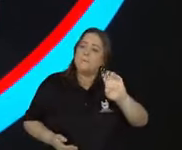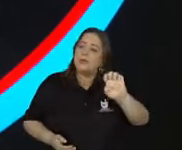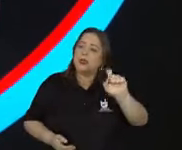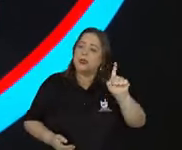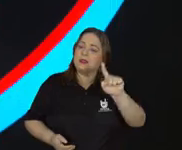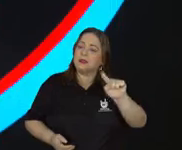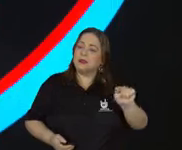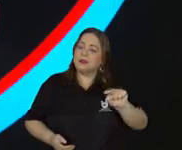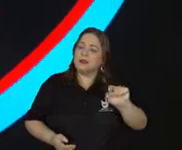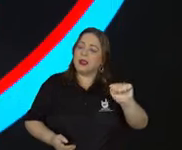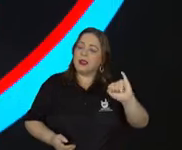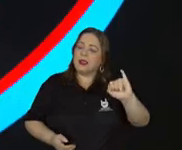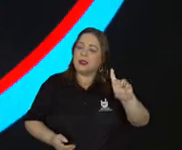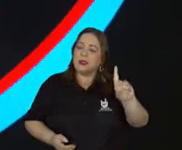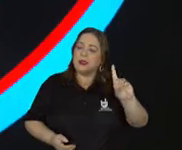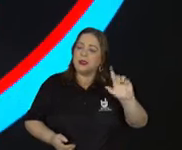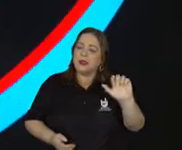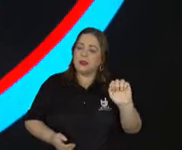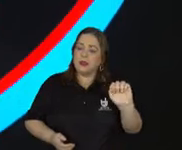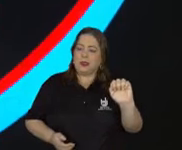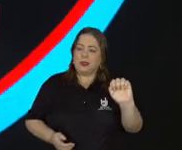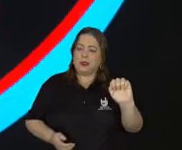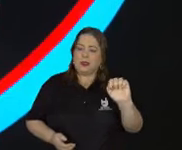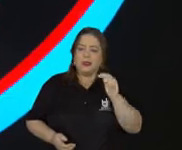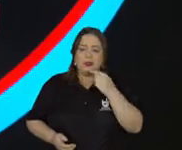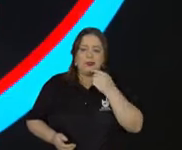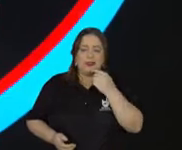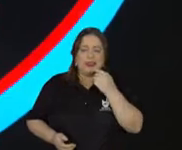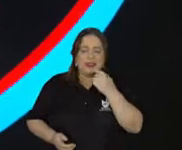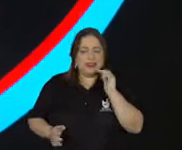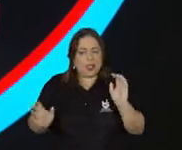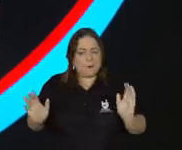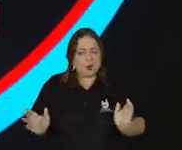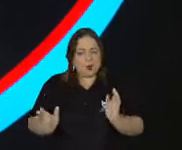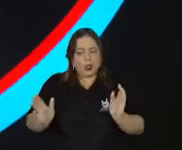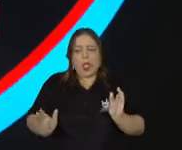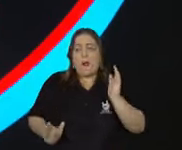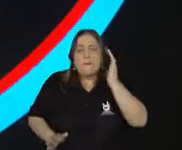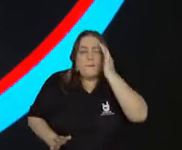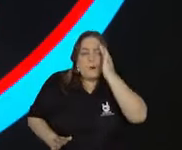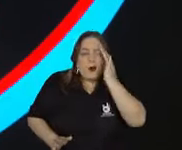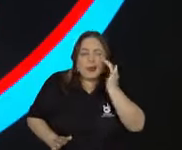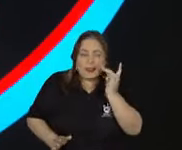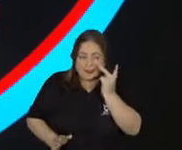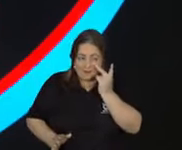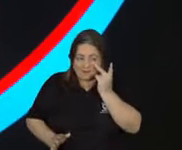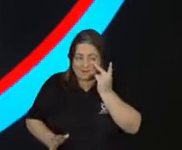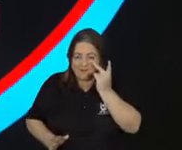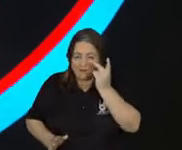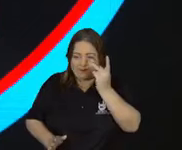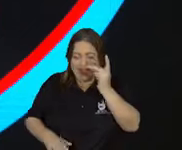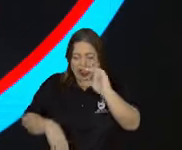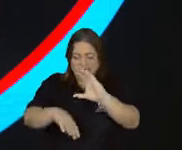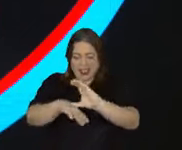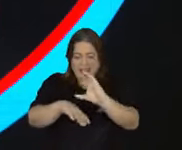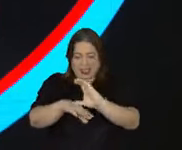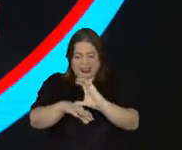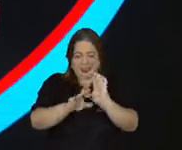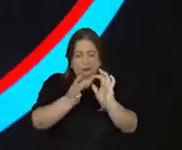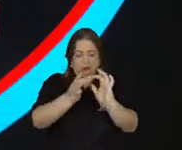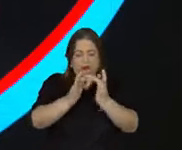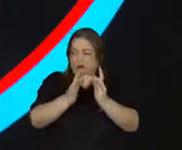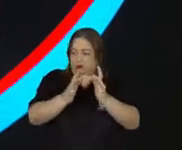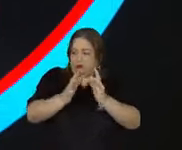es la primera vez también que está con nosotros y dice que fue motivada por todos los medios de comunicación. Amén. Pues Betsaida, encontraste tu casa. Muchas